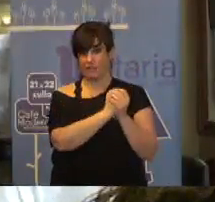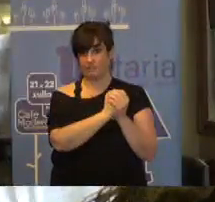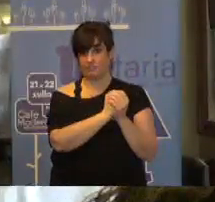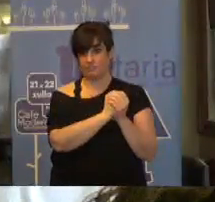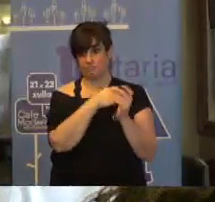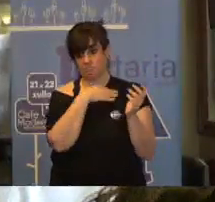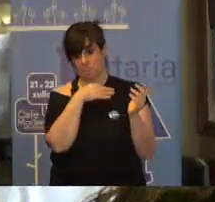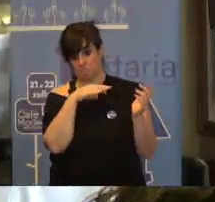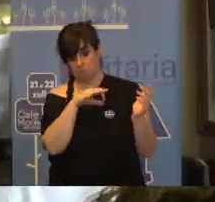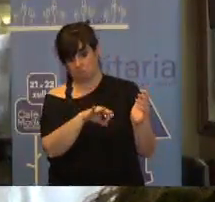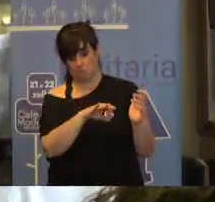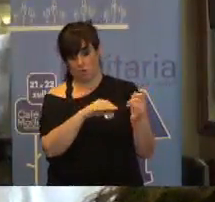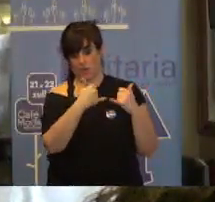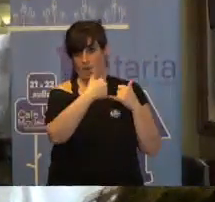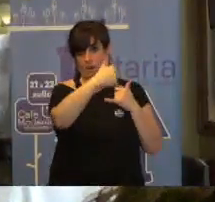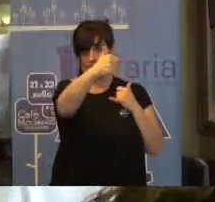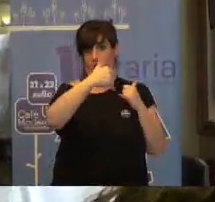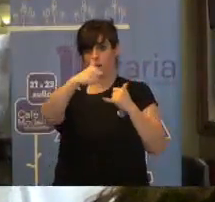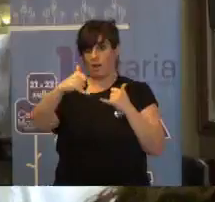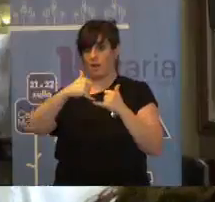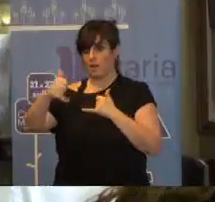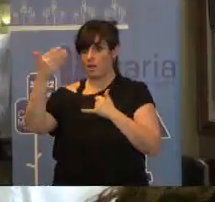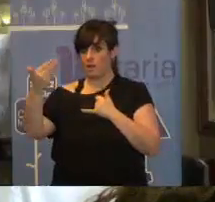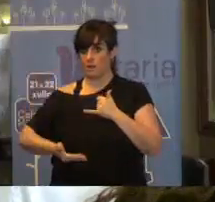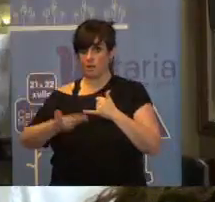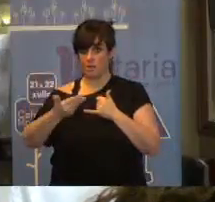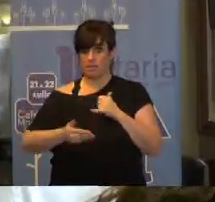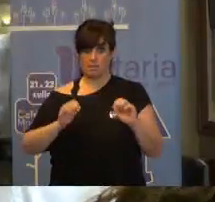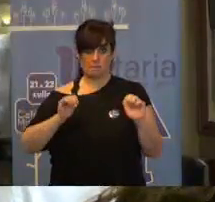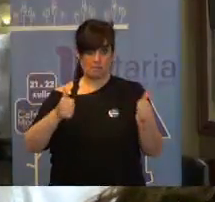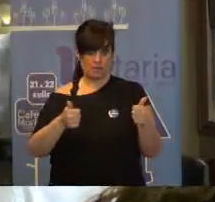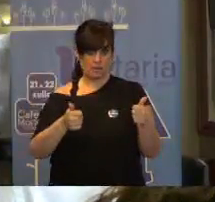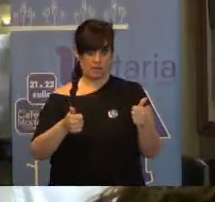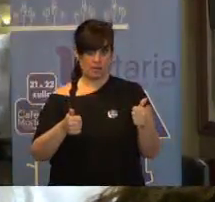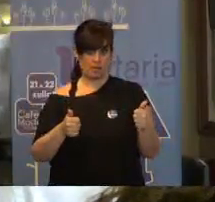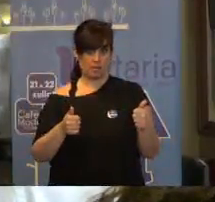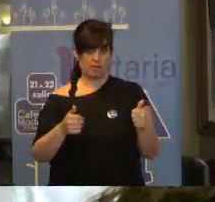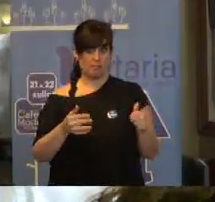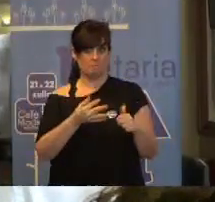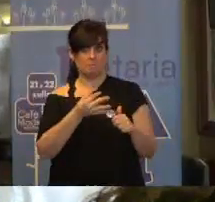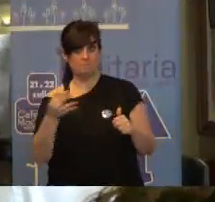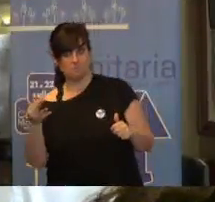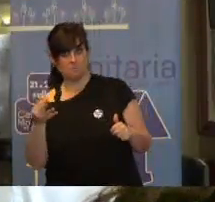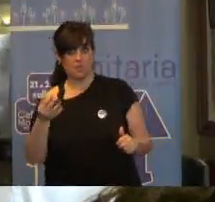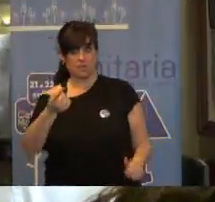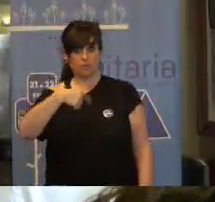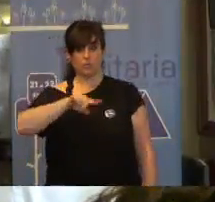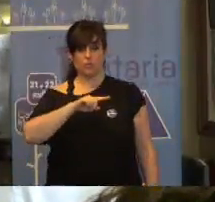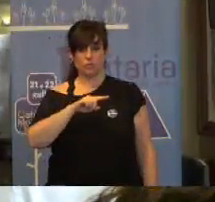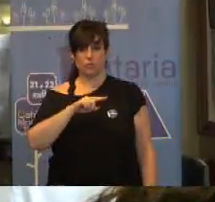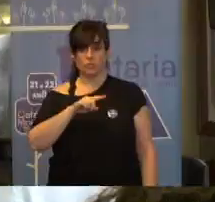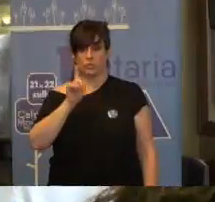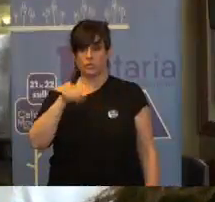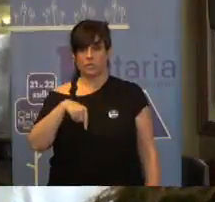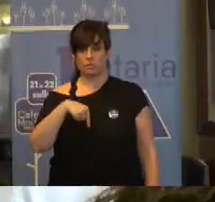empezar a trazar esas grandes liñas, creo que debemos tamén facer como se fixo co tema